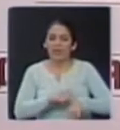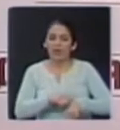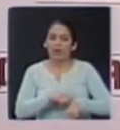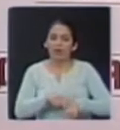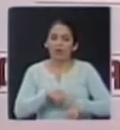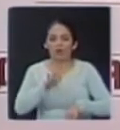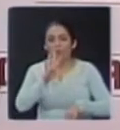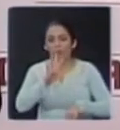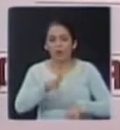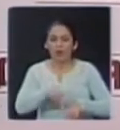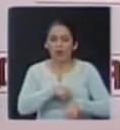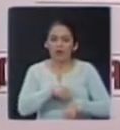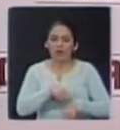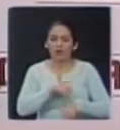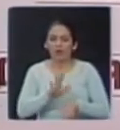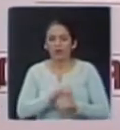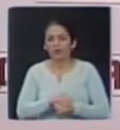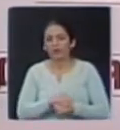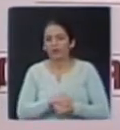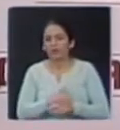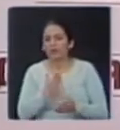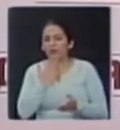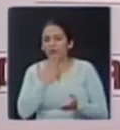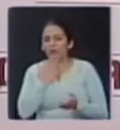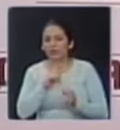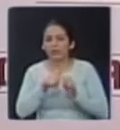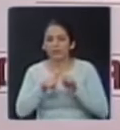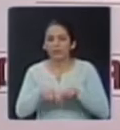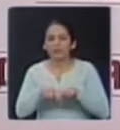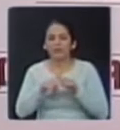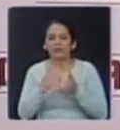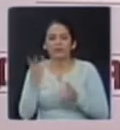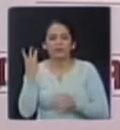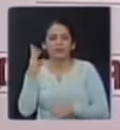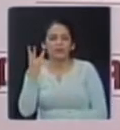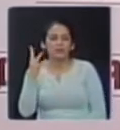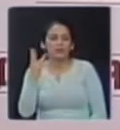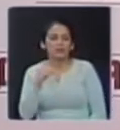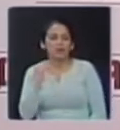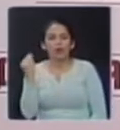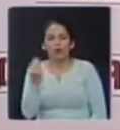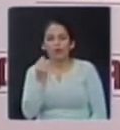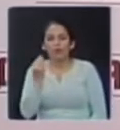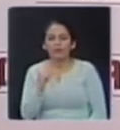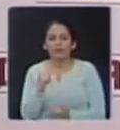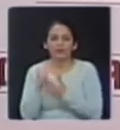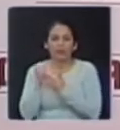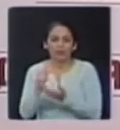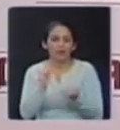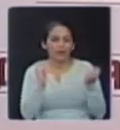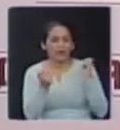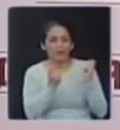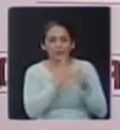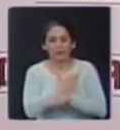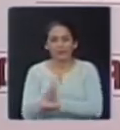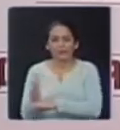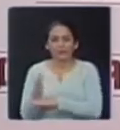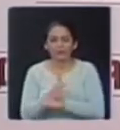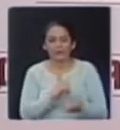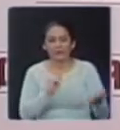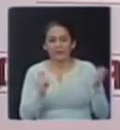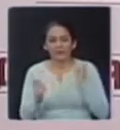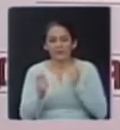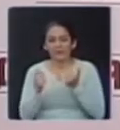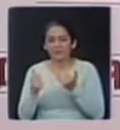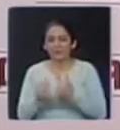sería? Unos 16 chicos o más que estamos, digamos, rotando durante el día para poder servir el motepillo y